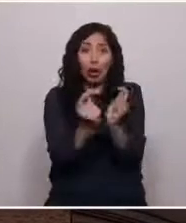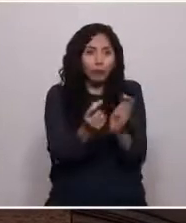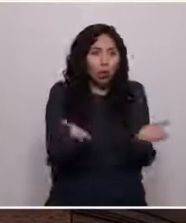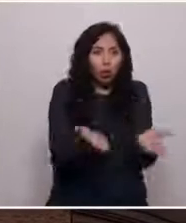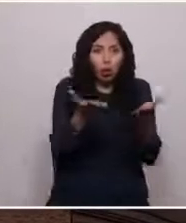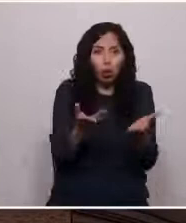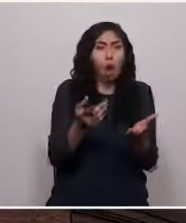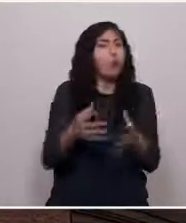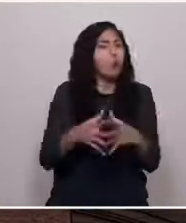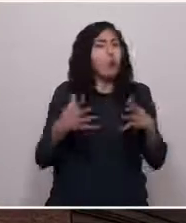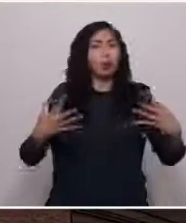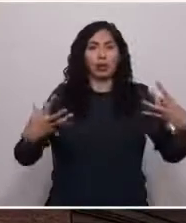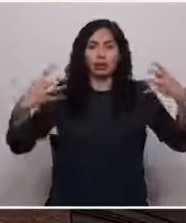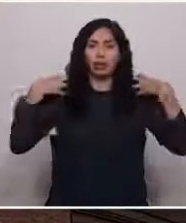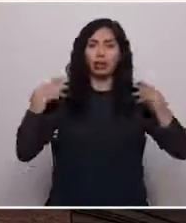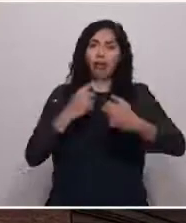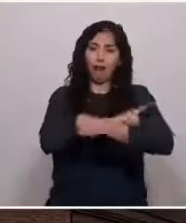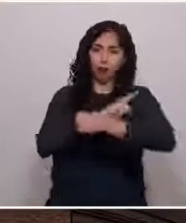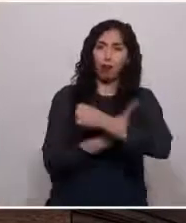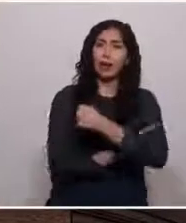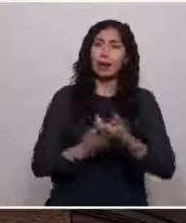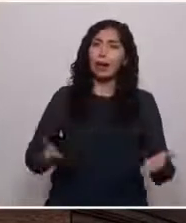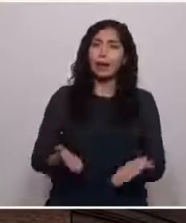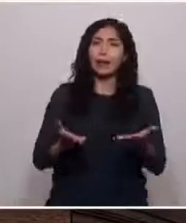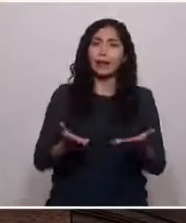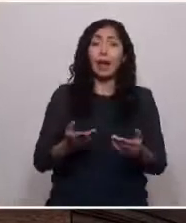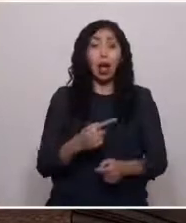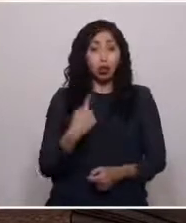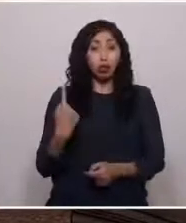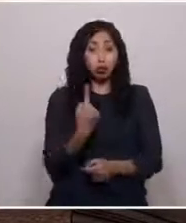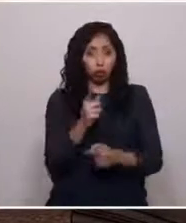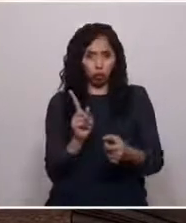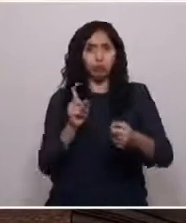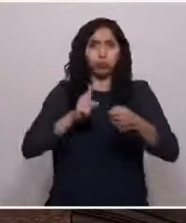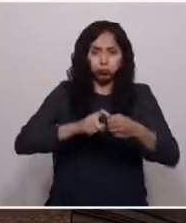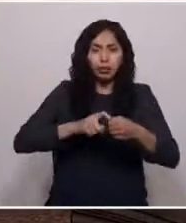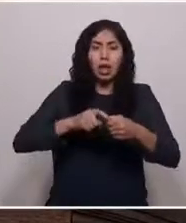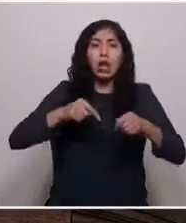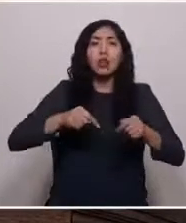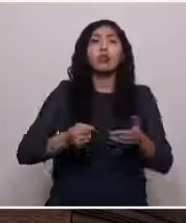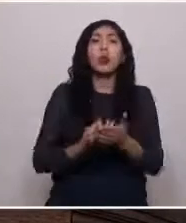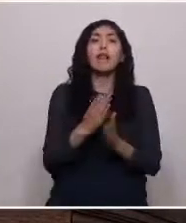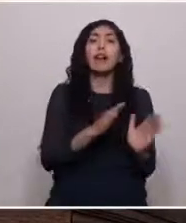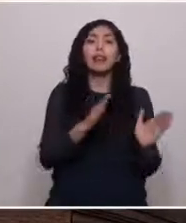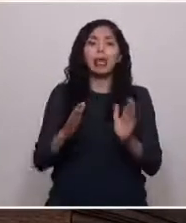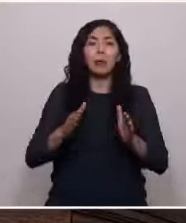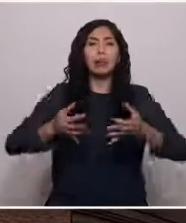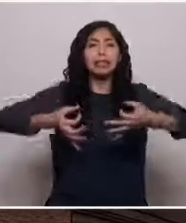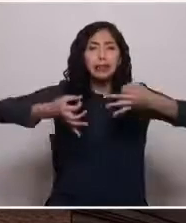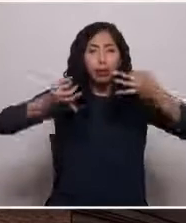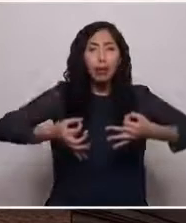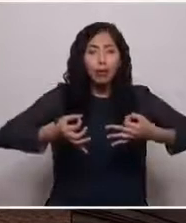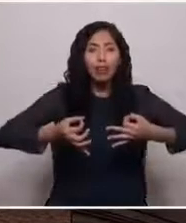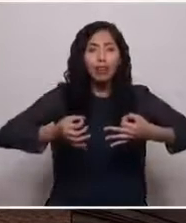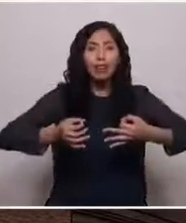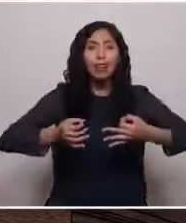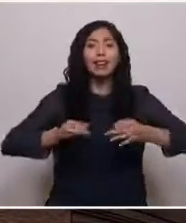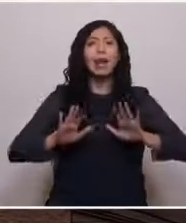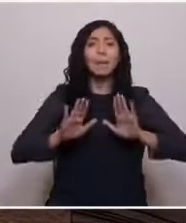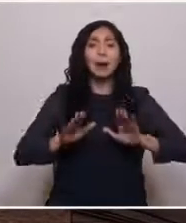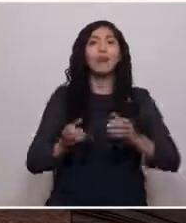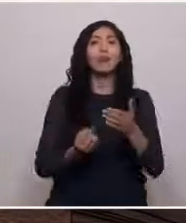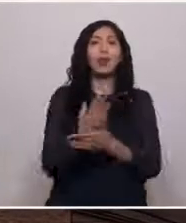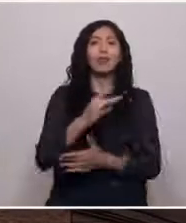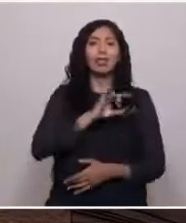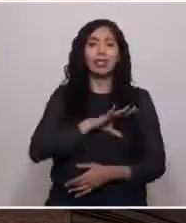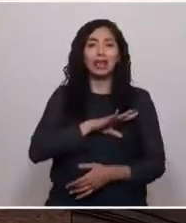responsabilidad fuerza y energía nos hacemos parte de esta nueva etapa con la certeza de que nos espera un nuevo chile por la dignidad